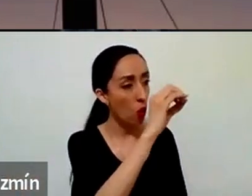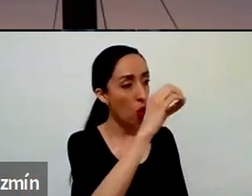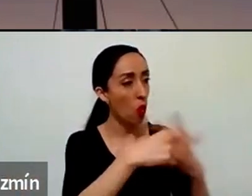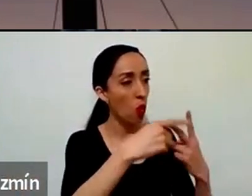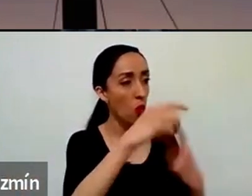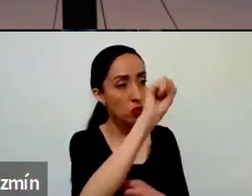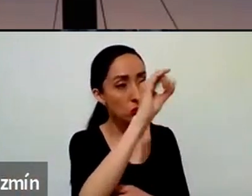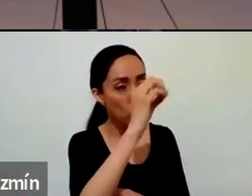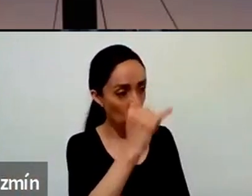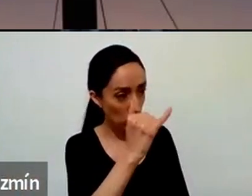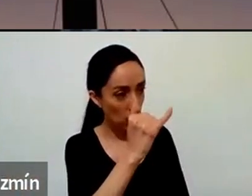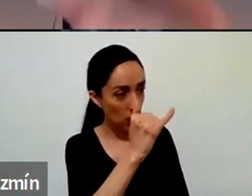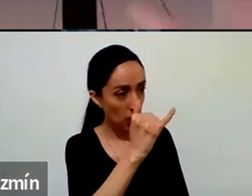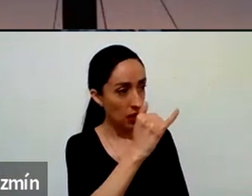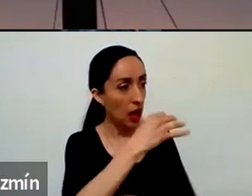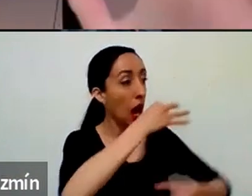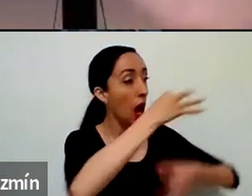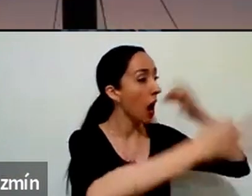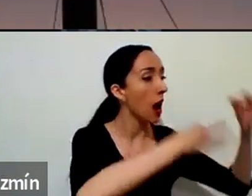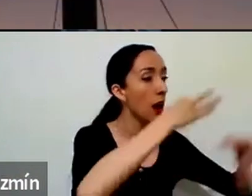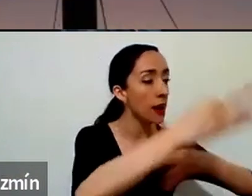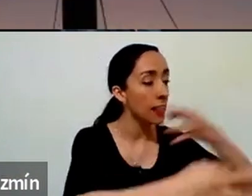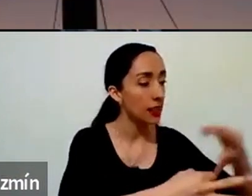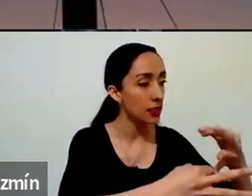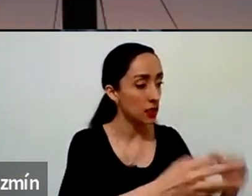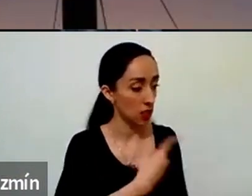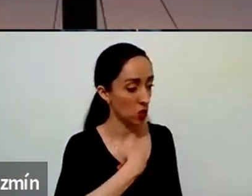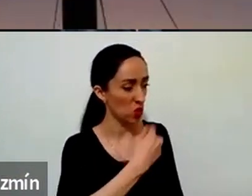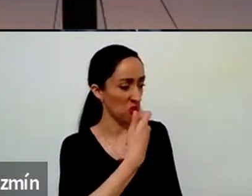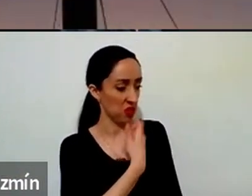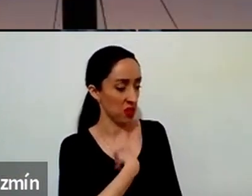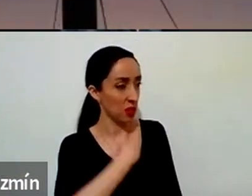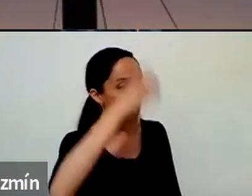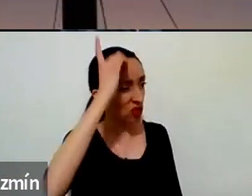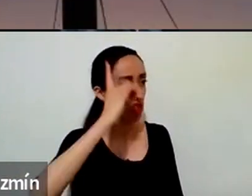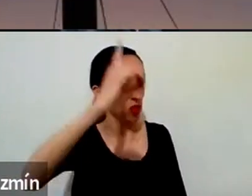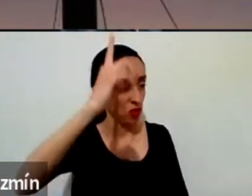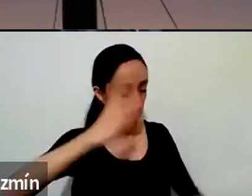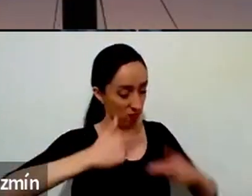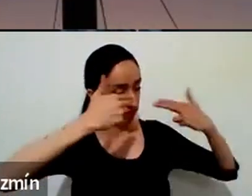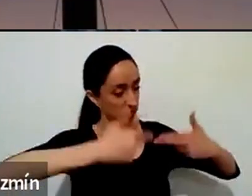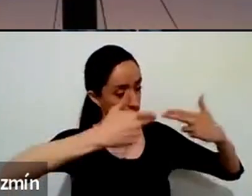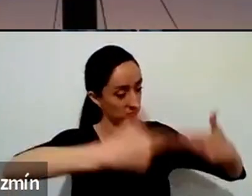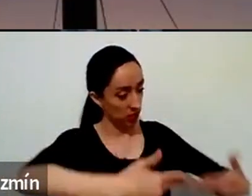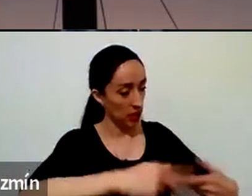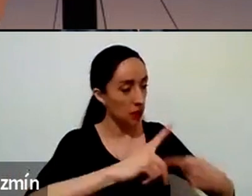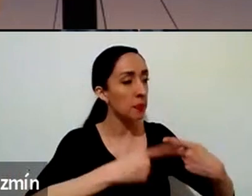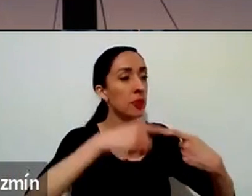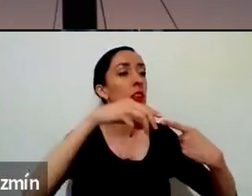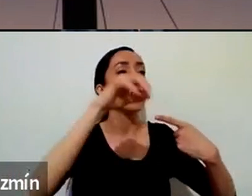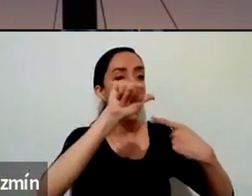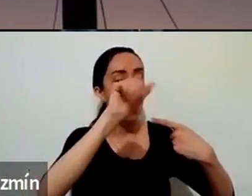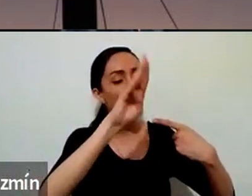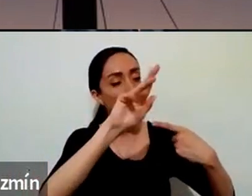Y también le dirás, el Señor, el Dios de sus padres, el Dios de Abraham, el Dios de Isaac, de Jacob, me